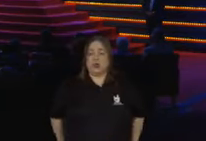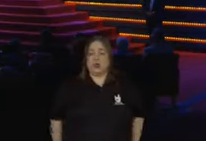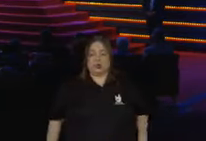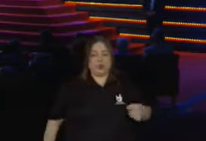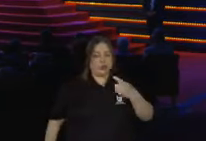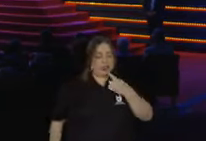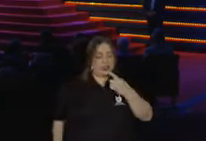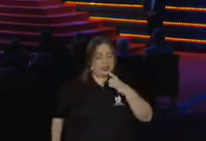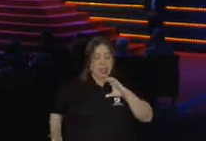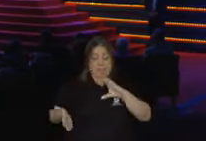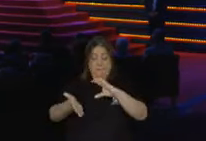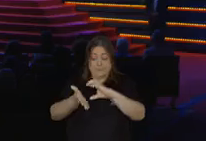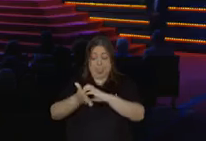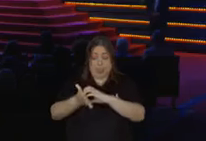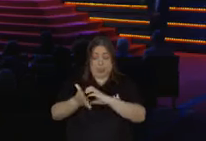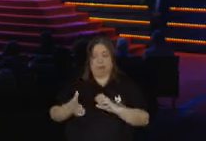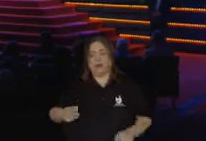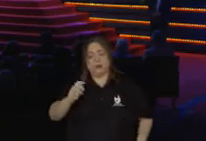y la segunda decía,